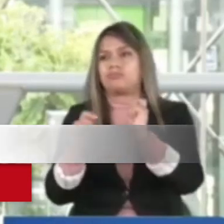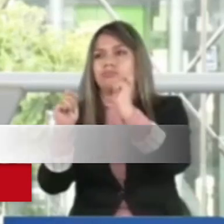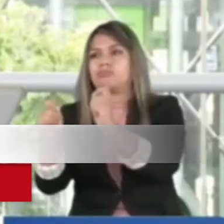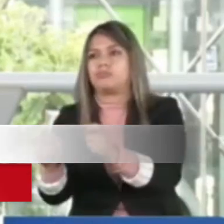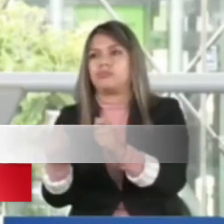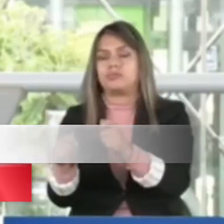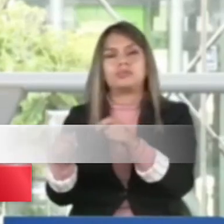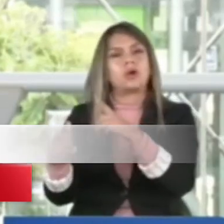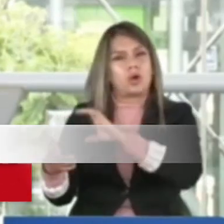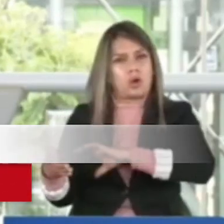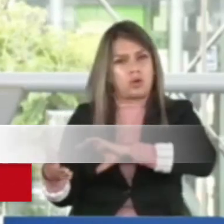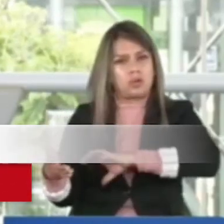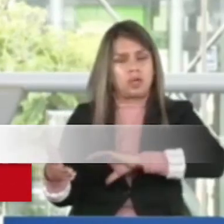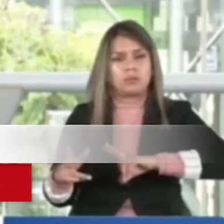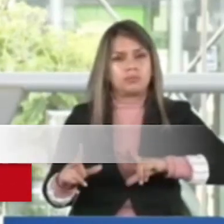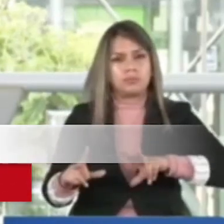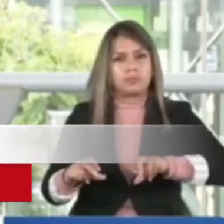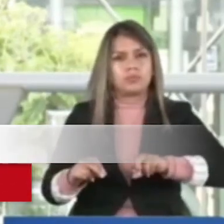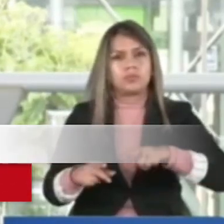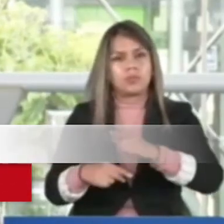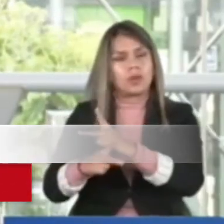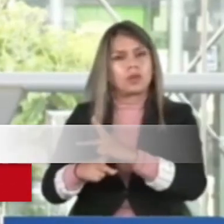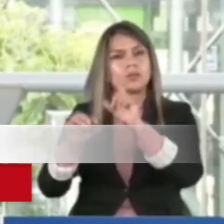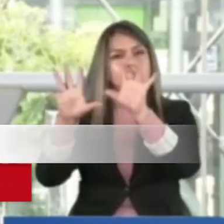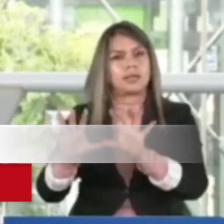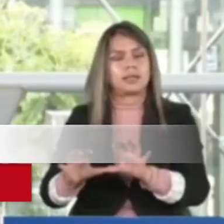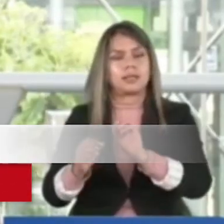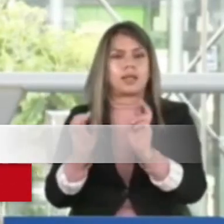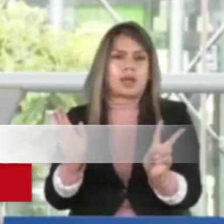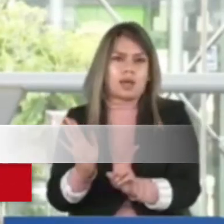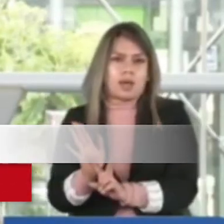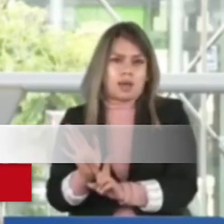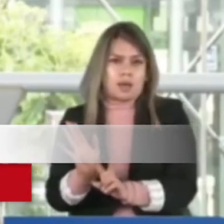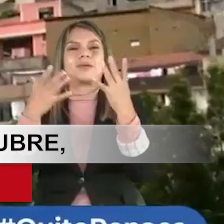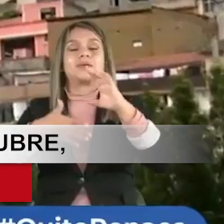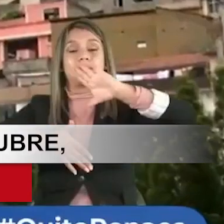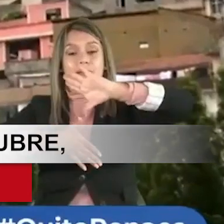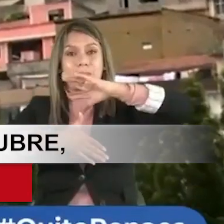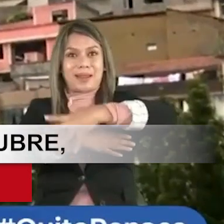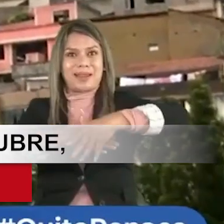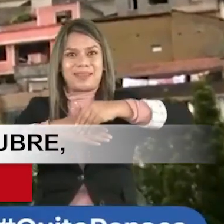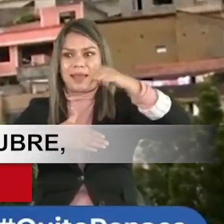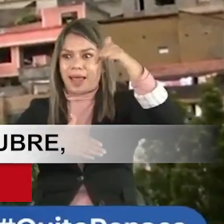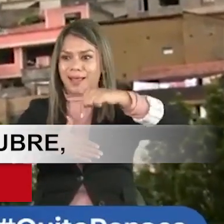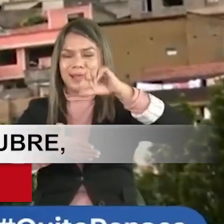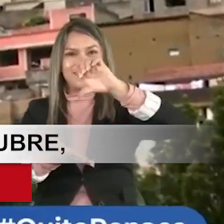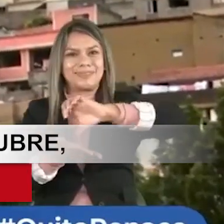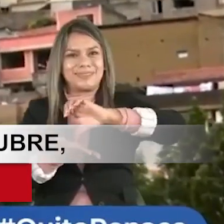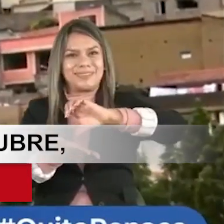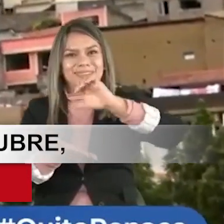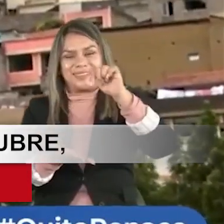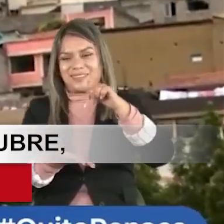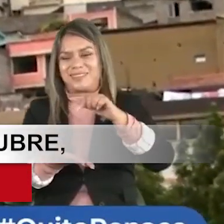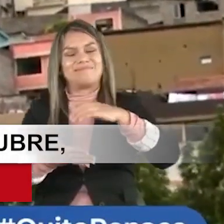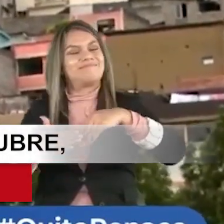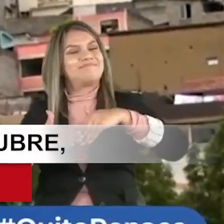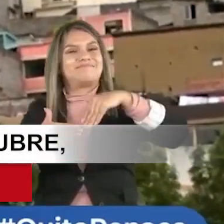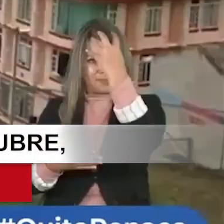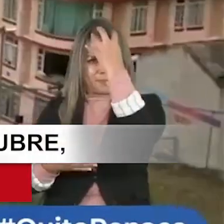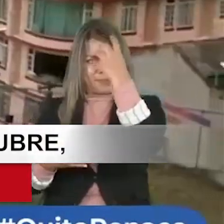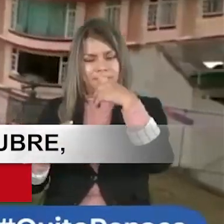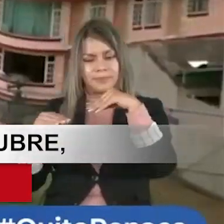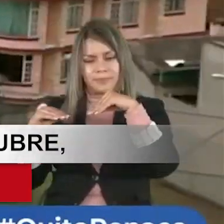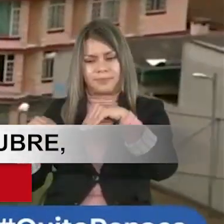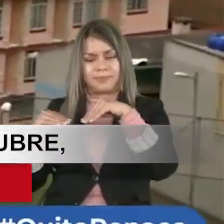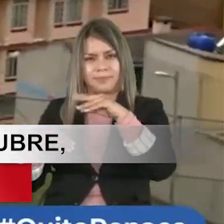ámbito administrativo, en la Secretaría de Hábitat y Territorio, que así se lo haga. Pero asimismo aseguró que no se regularizarán